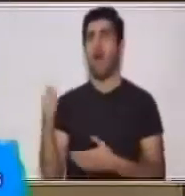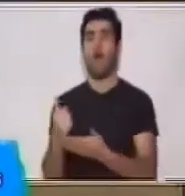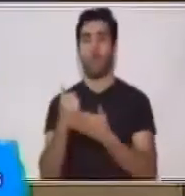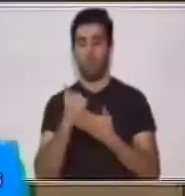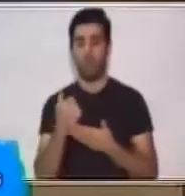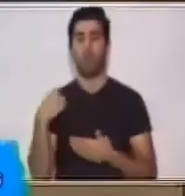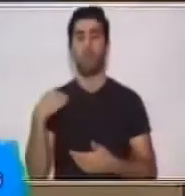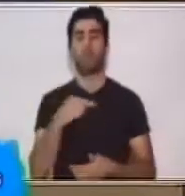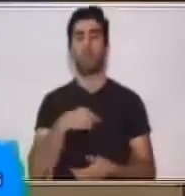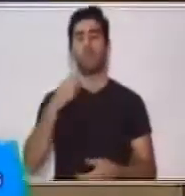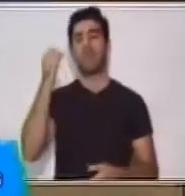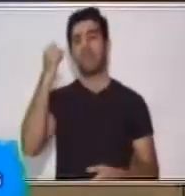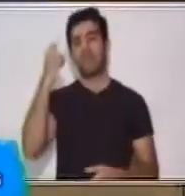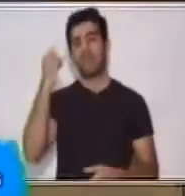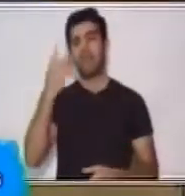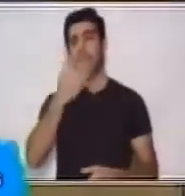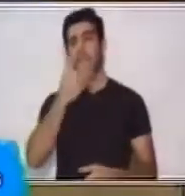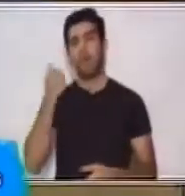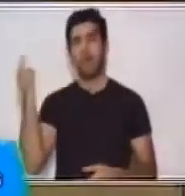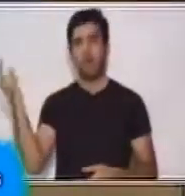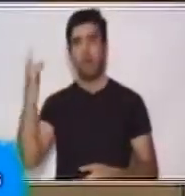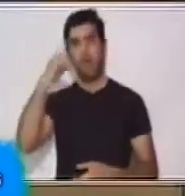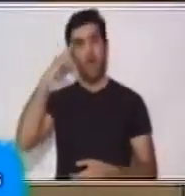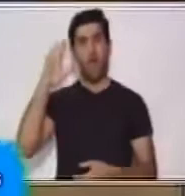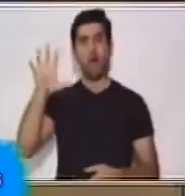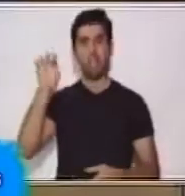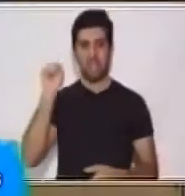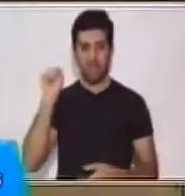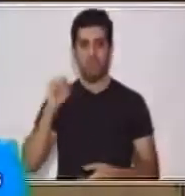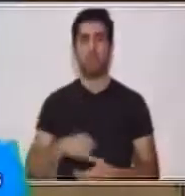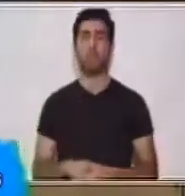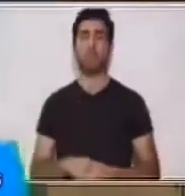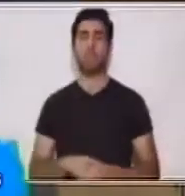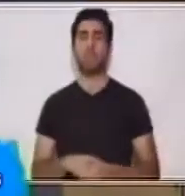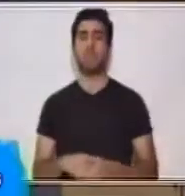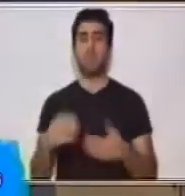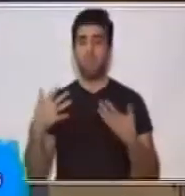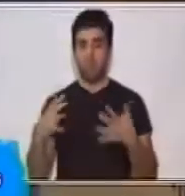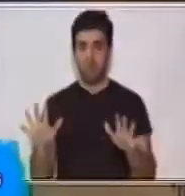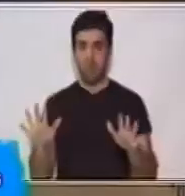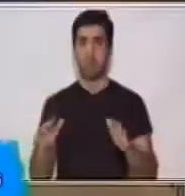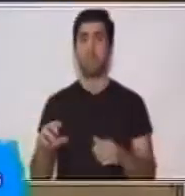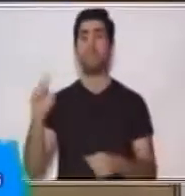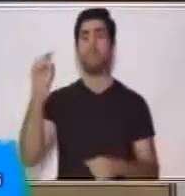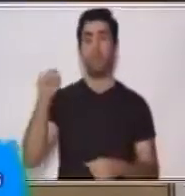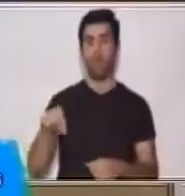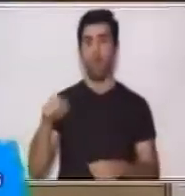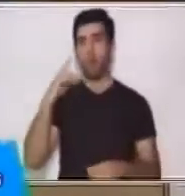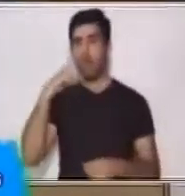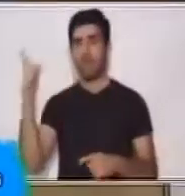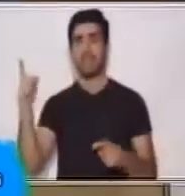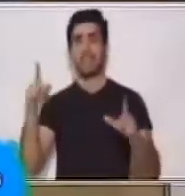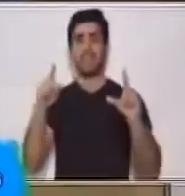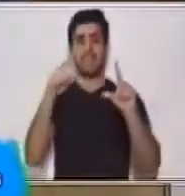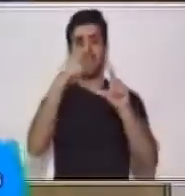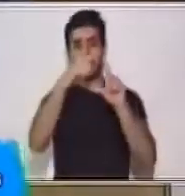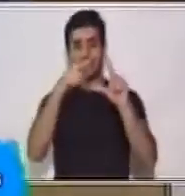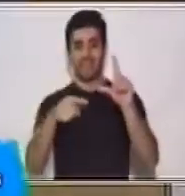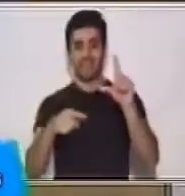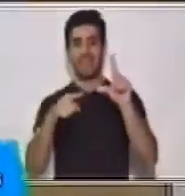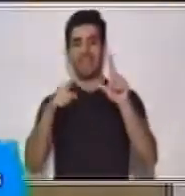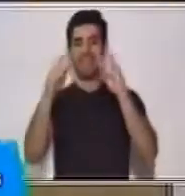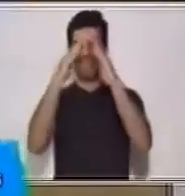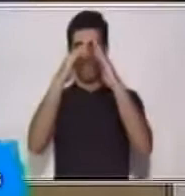entender estos nuevos conceptos. Así es. Entonces, ahora tenemos varios triángulos, tenemos 3 triángulos,